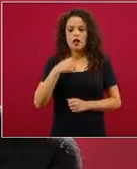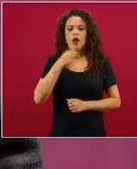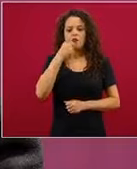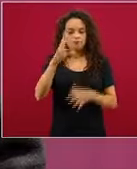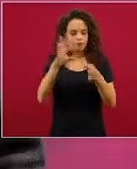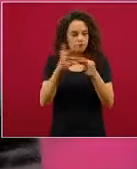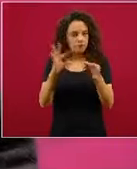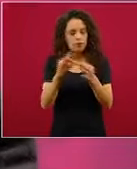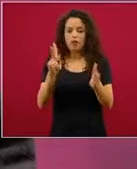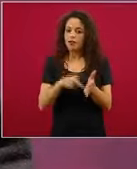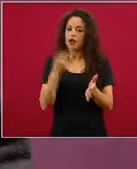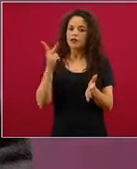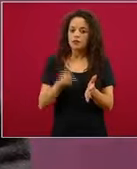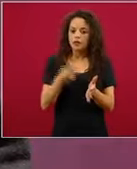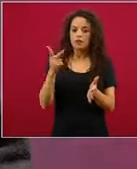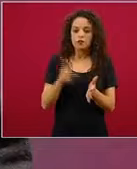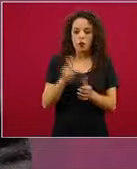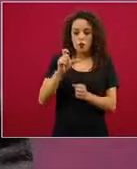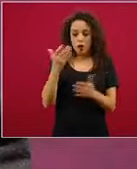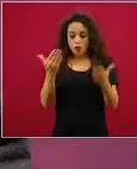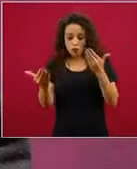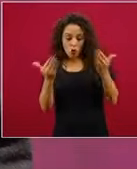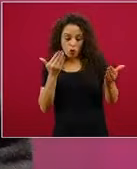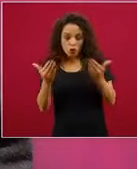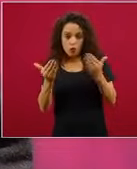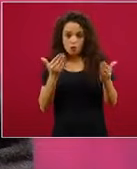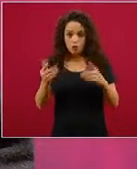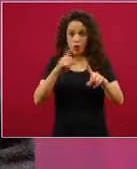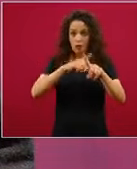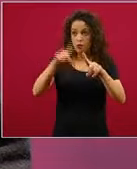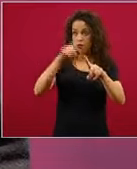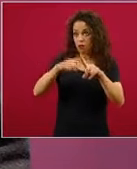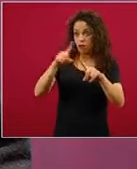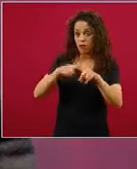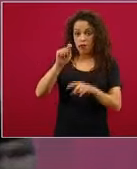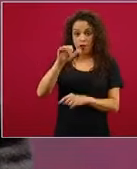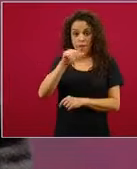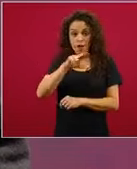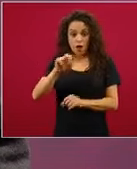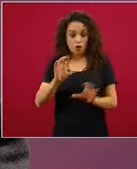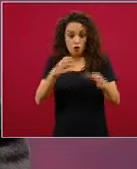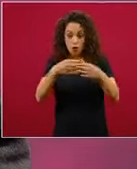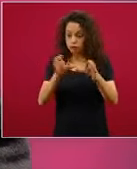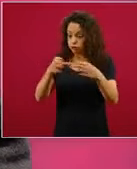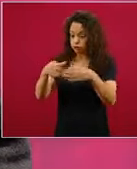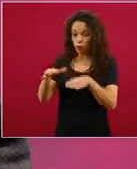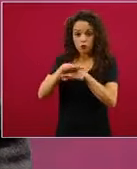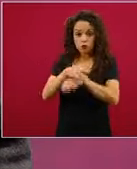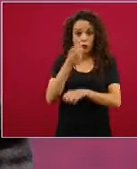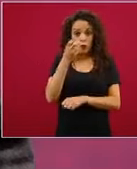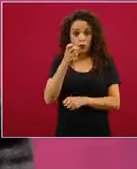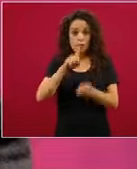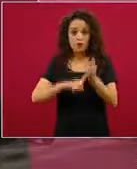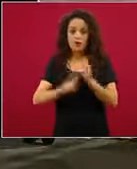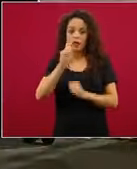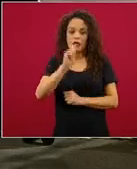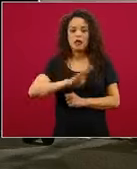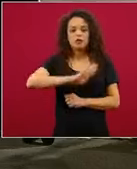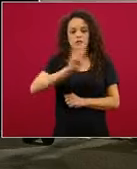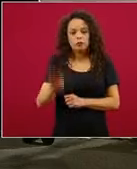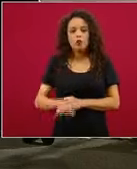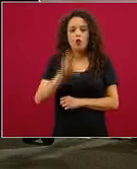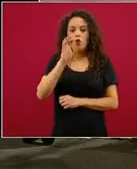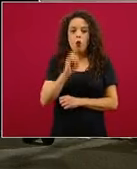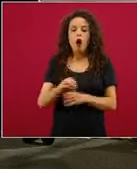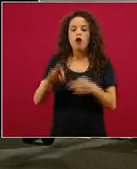múltiples ocasiones que cuando uno compara poblaciones de distinto tamaño sobre un fenómeno como es la mortalidad o la incidencia